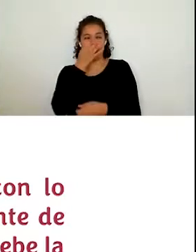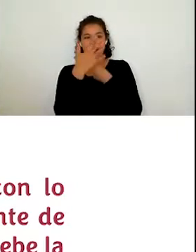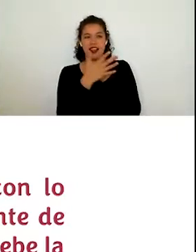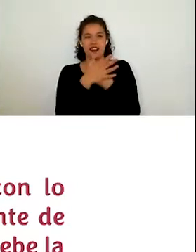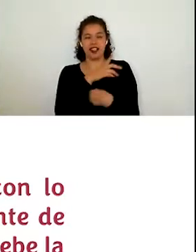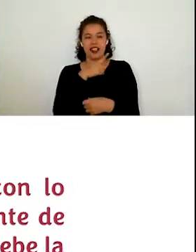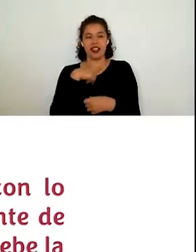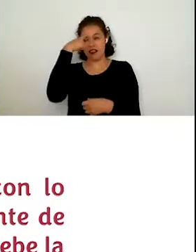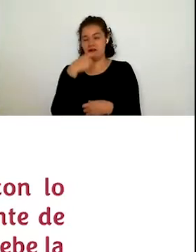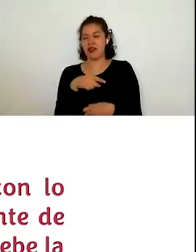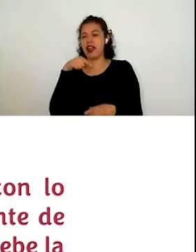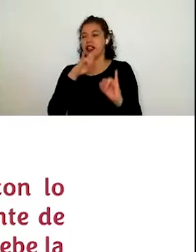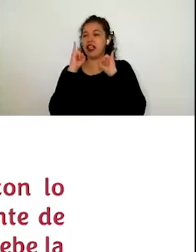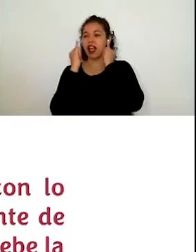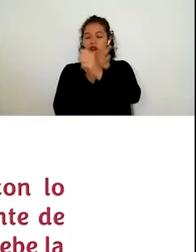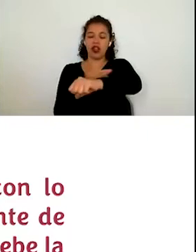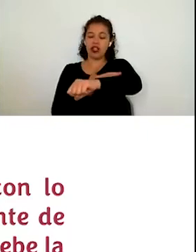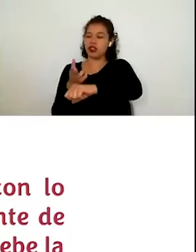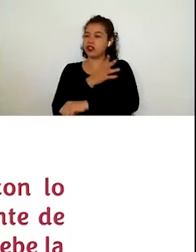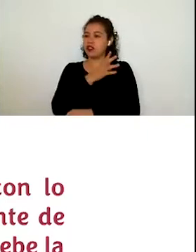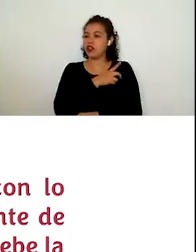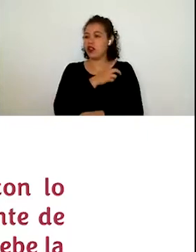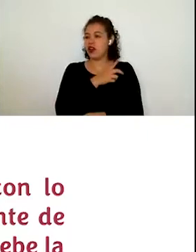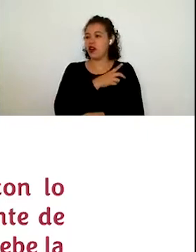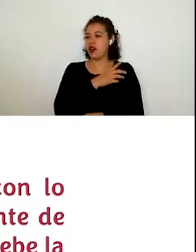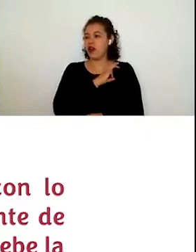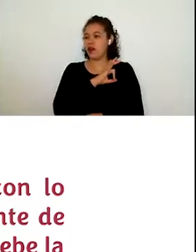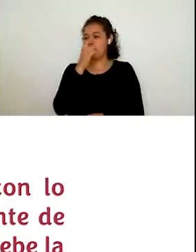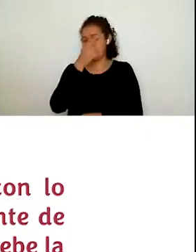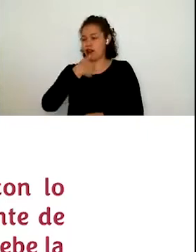que la Junta lleve un registro de estas operaciones.